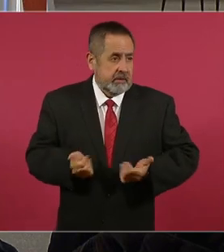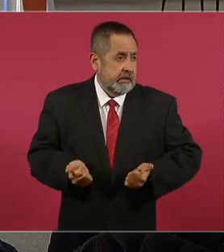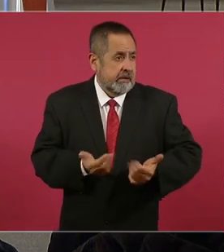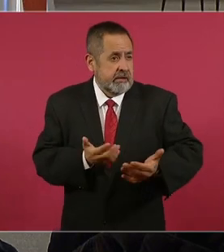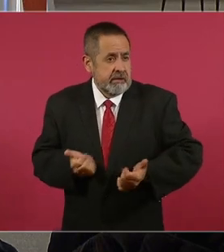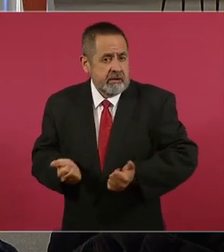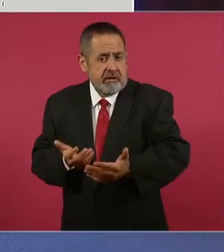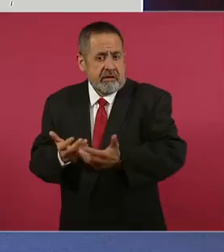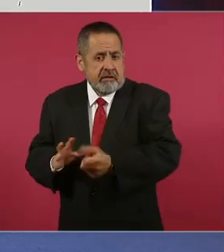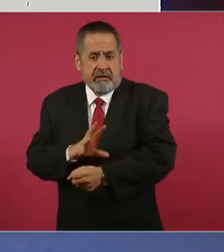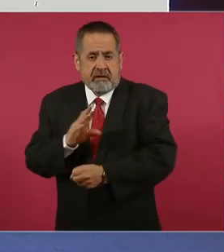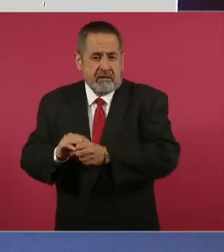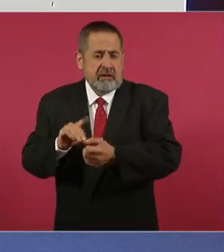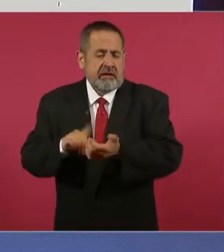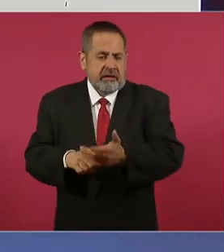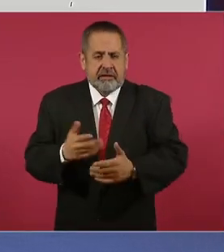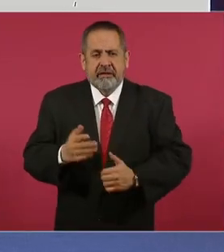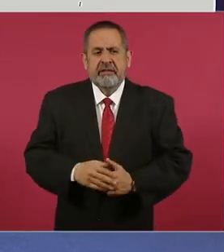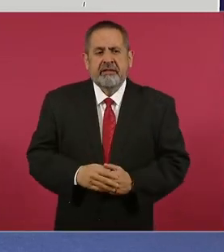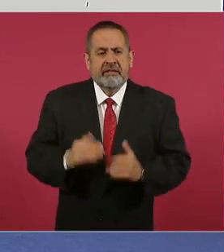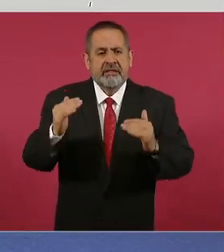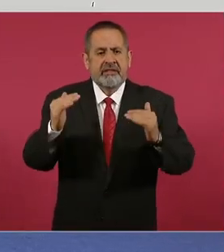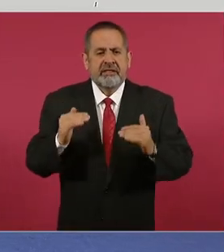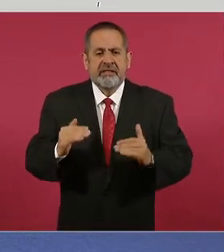LP. La que sigue, por favor.